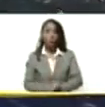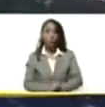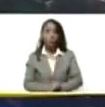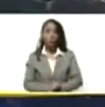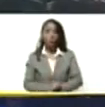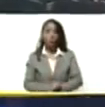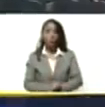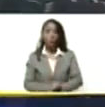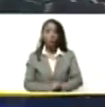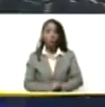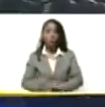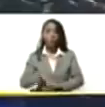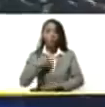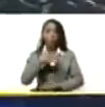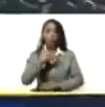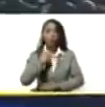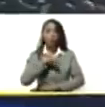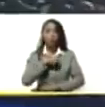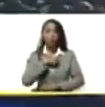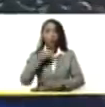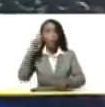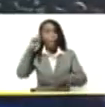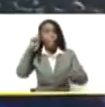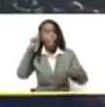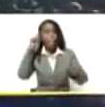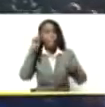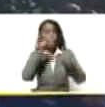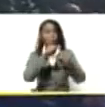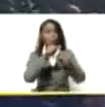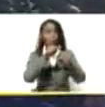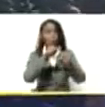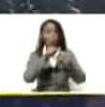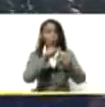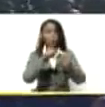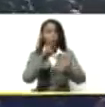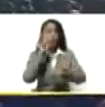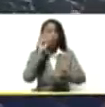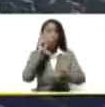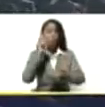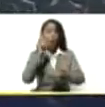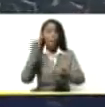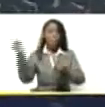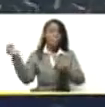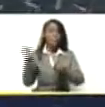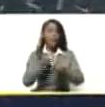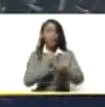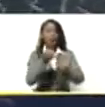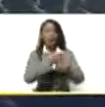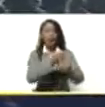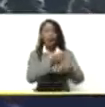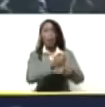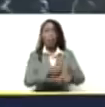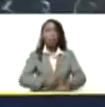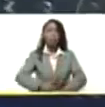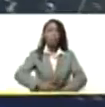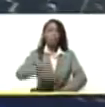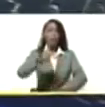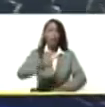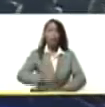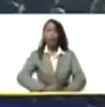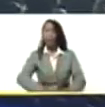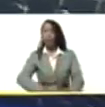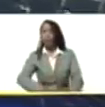con las 4 f esto rodríguez no es pásale un micrófono esto rodríguez esto rodríguez